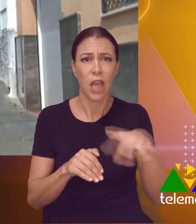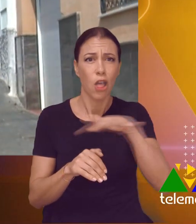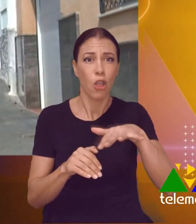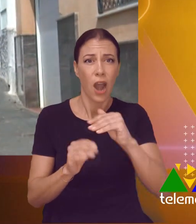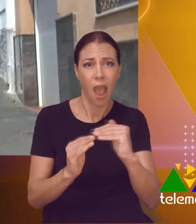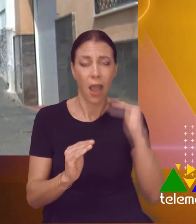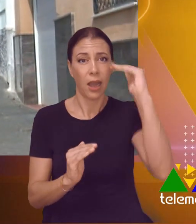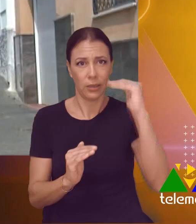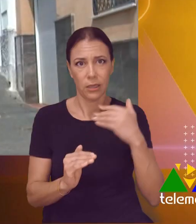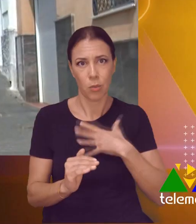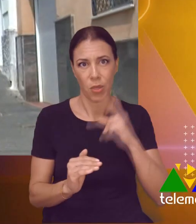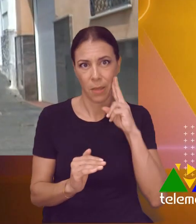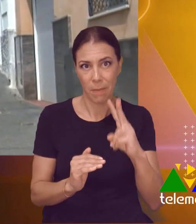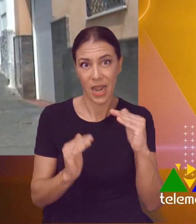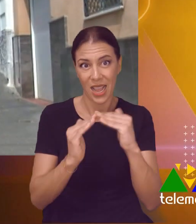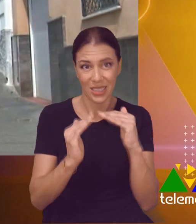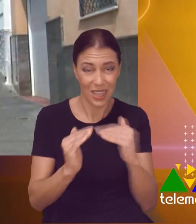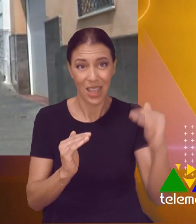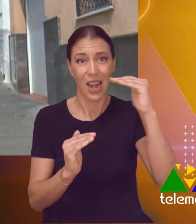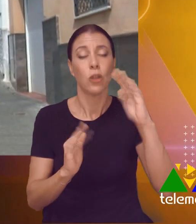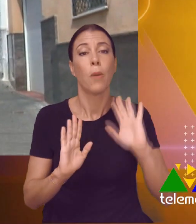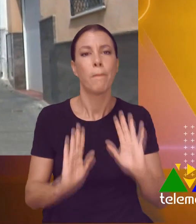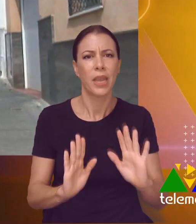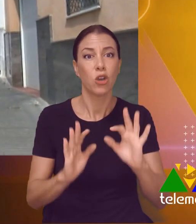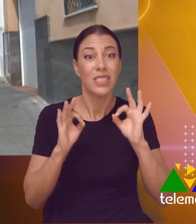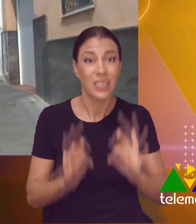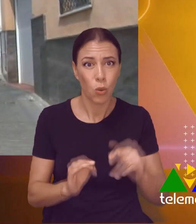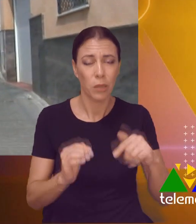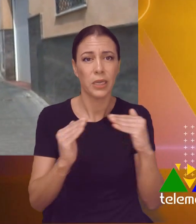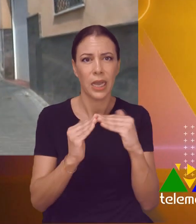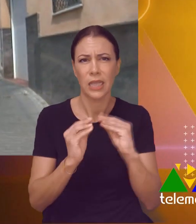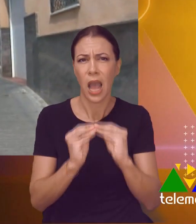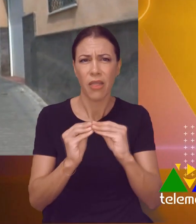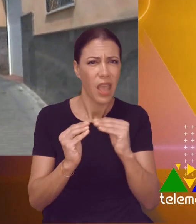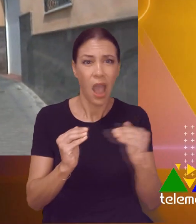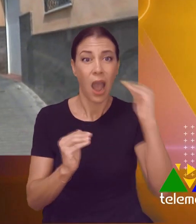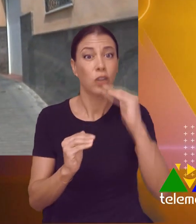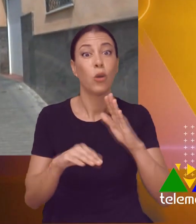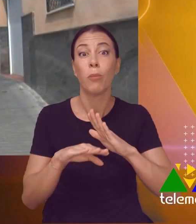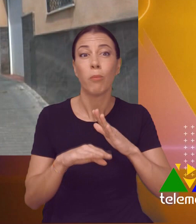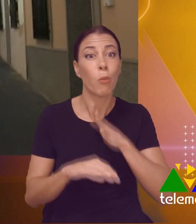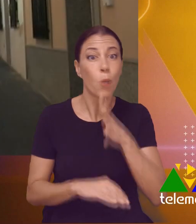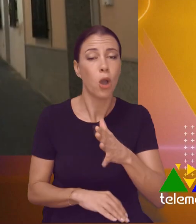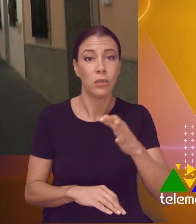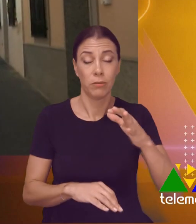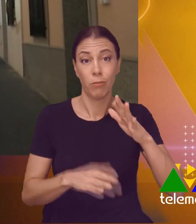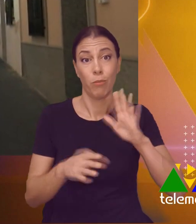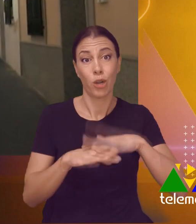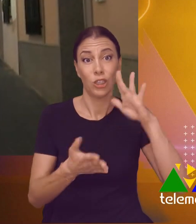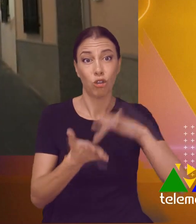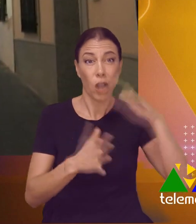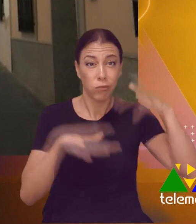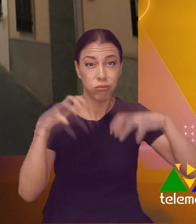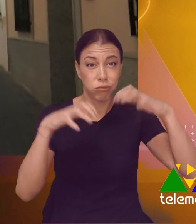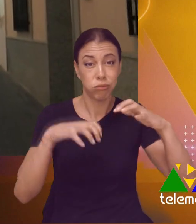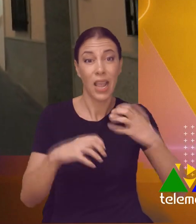Como se puede ver en casas en alto. Seguramente estas casas se hacen así en alto porque cuando llovía, si se hubieran